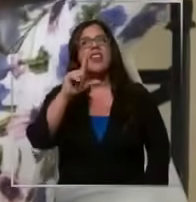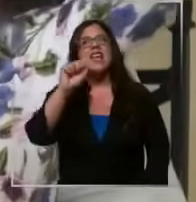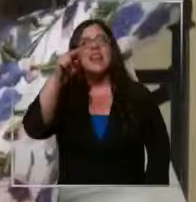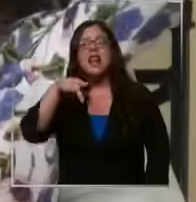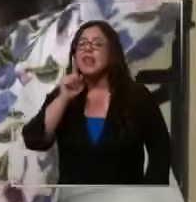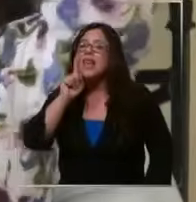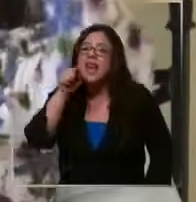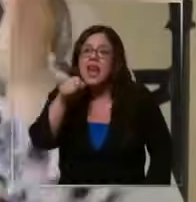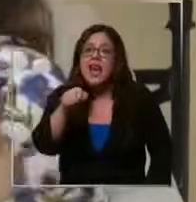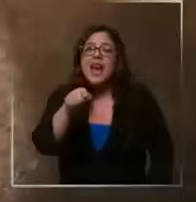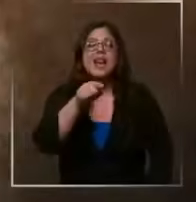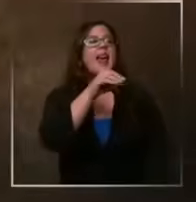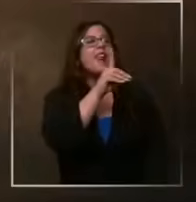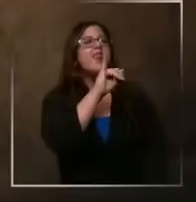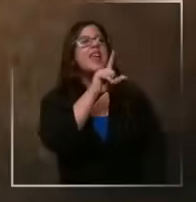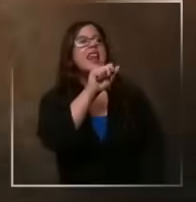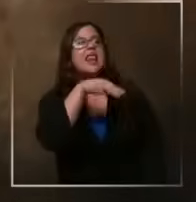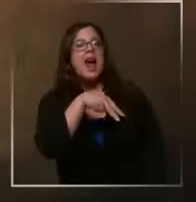¿Quién es él? ¡Dylan!